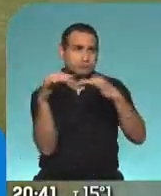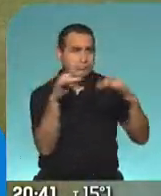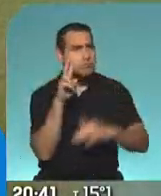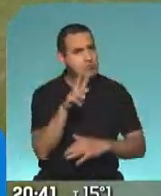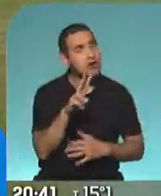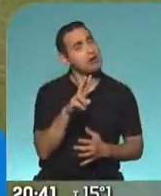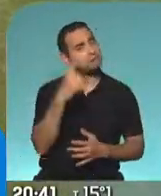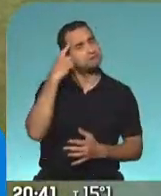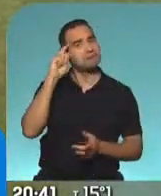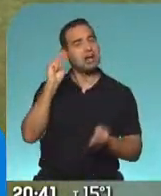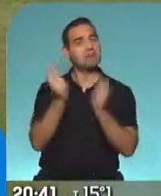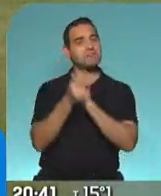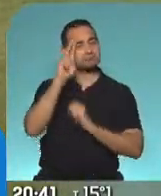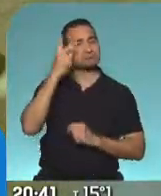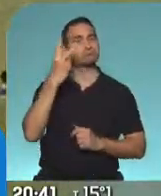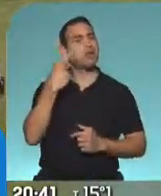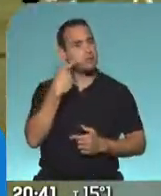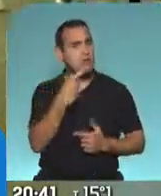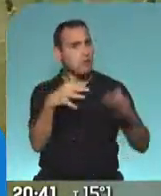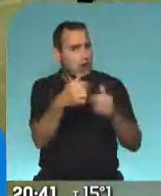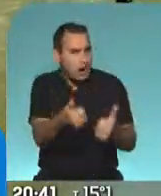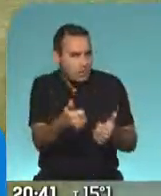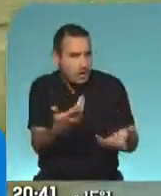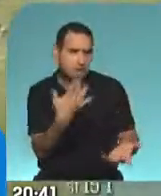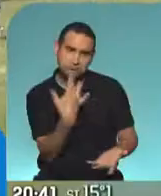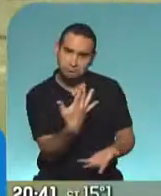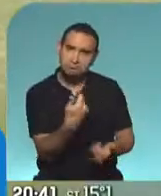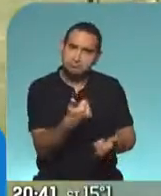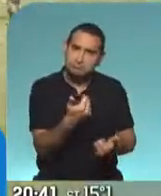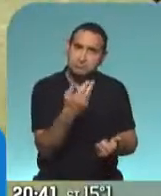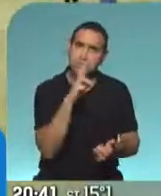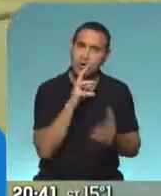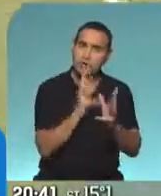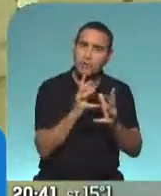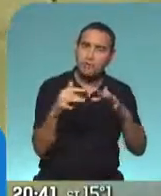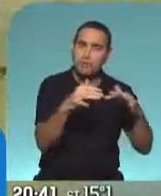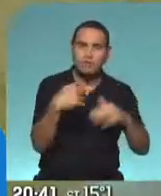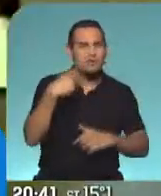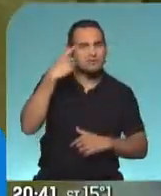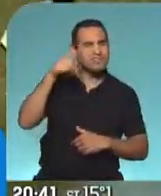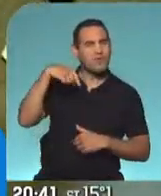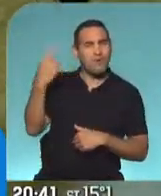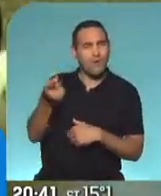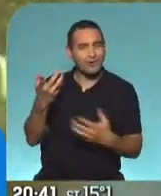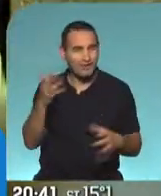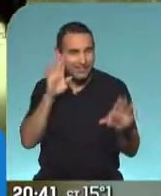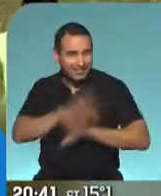que le cambia un poco la cabeza. Dice, ah, bueno, juegan bien, es vistoso el fútbol femenino. Yo pensé que era otra cosa.